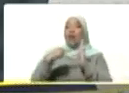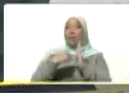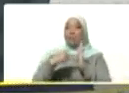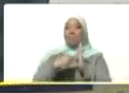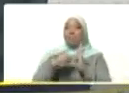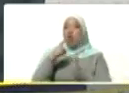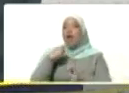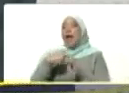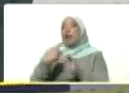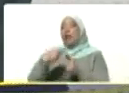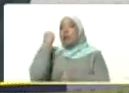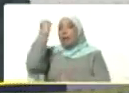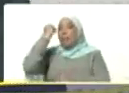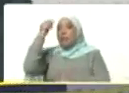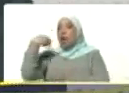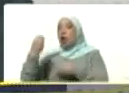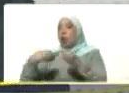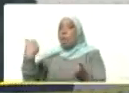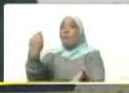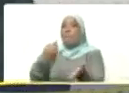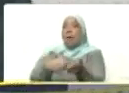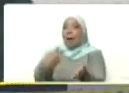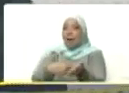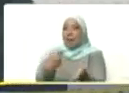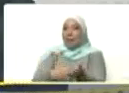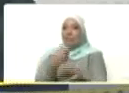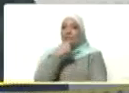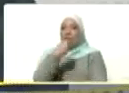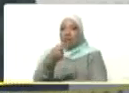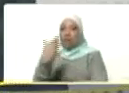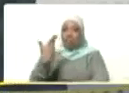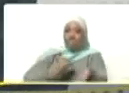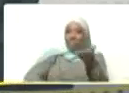que ideas prácticas y creadoras are available to solve these